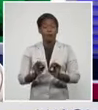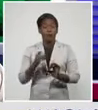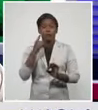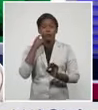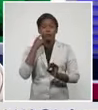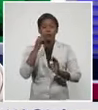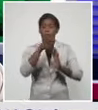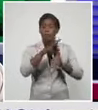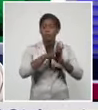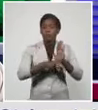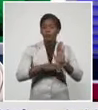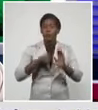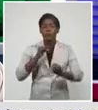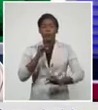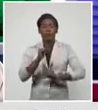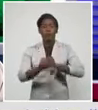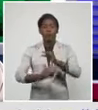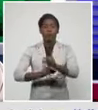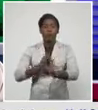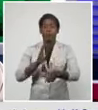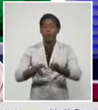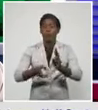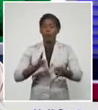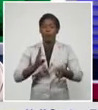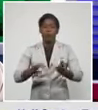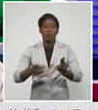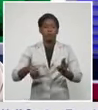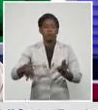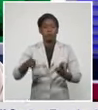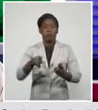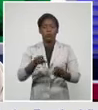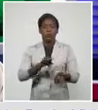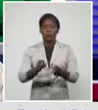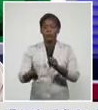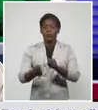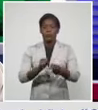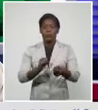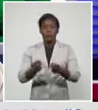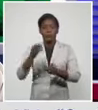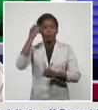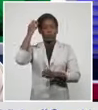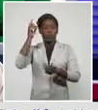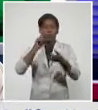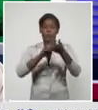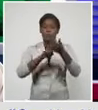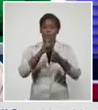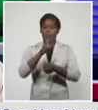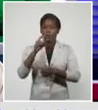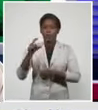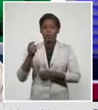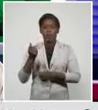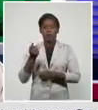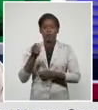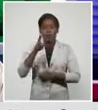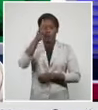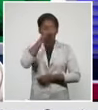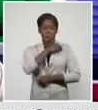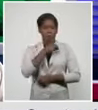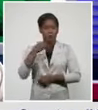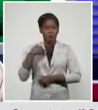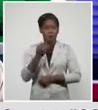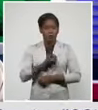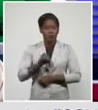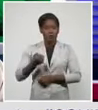que se adopten, con las decisiones del Estado, del partido, del gobierno cubano y de todos